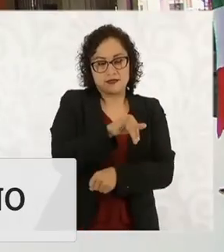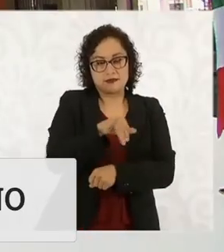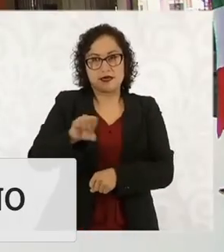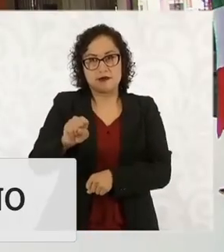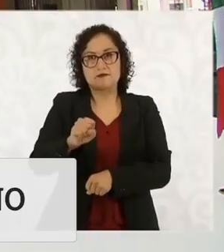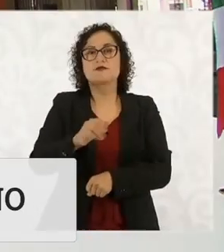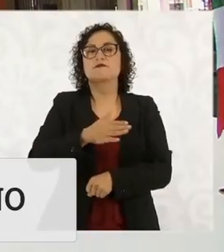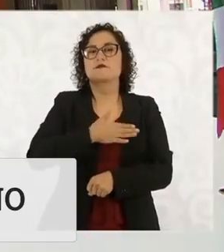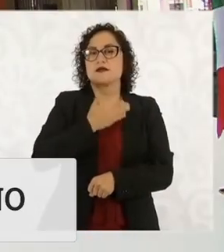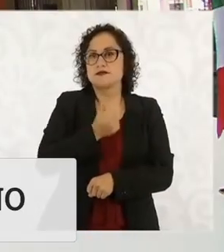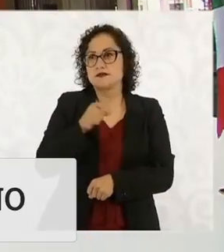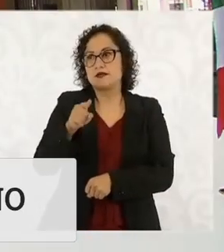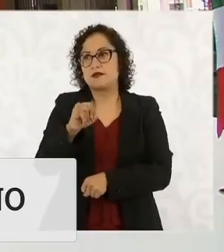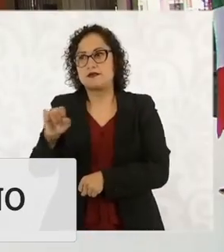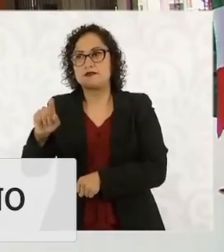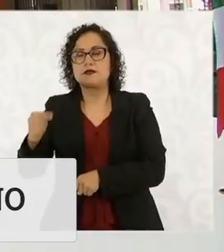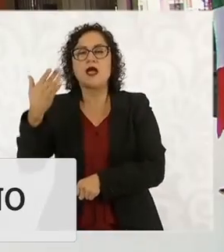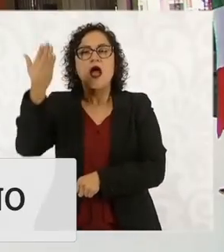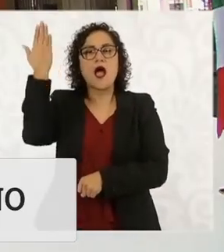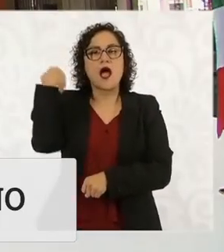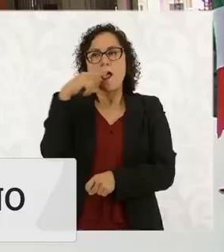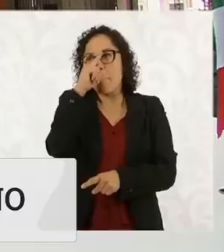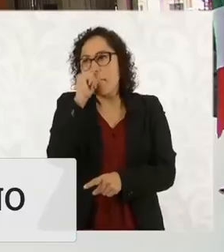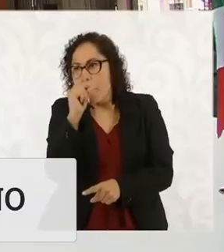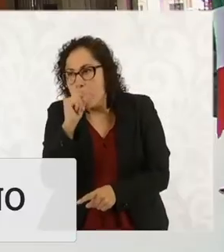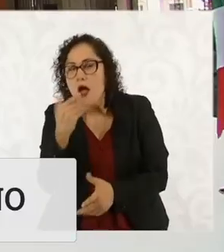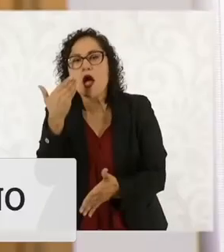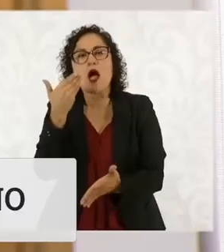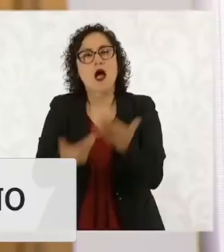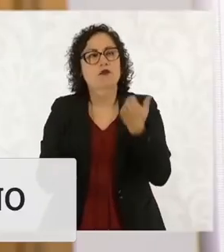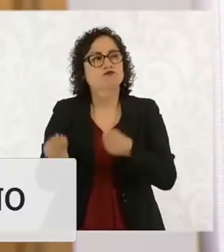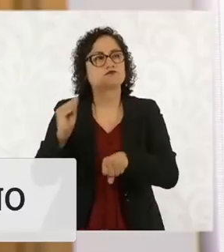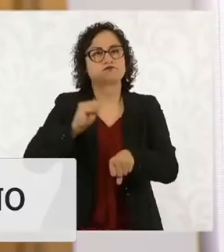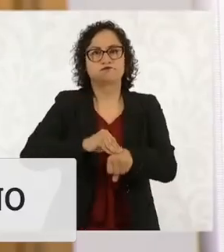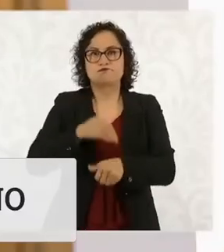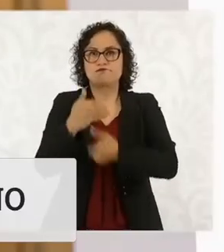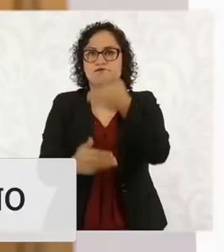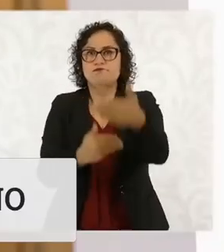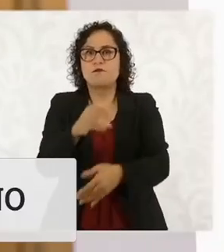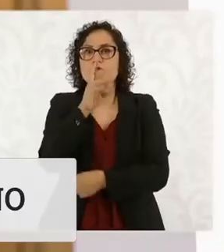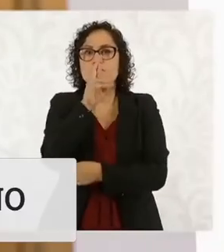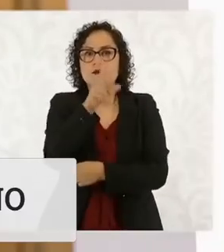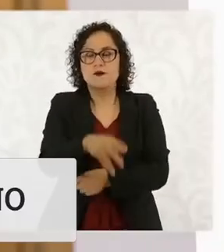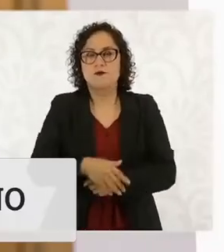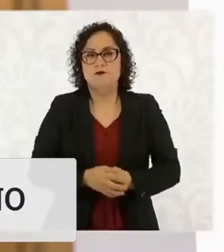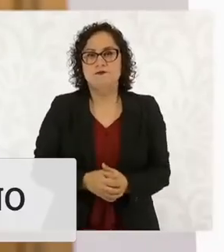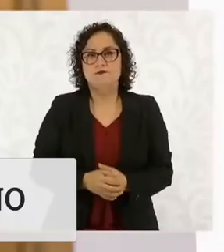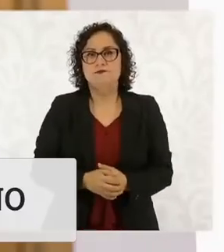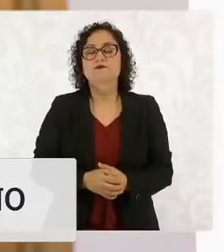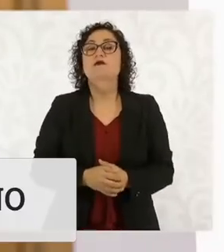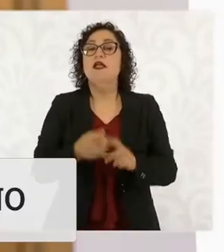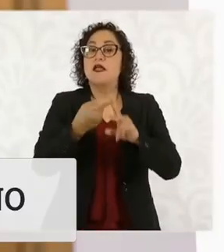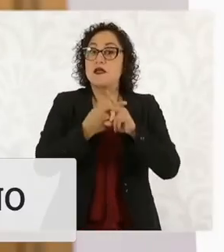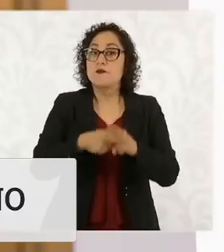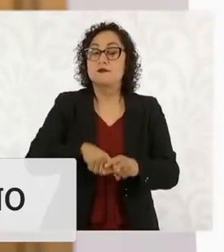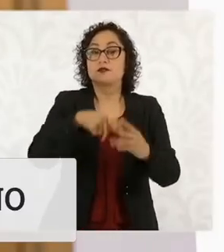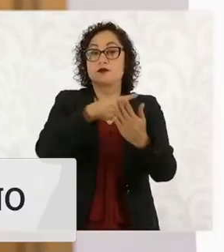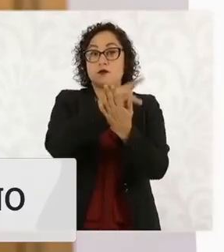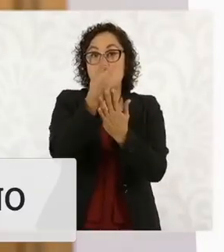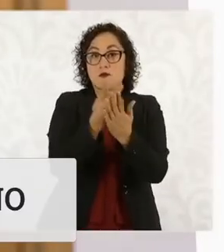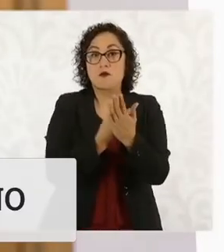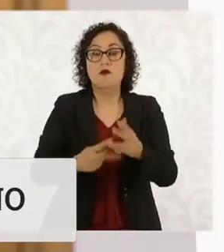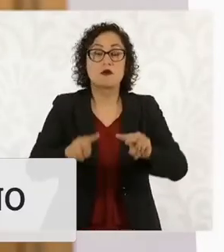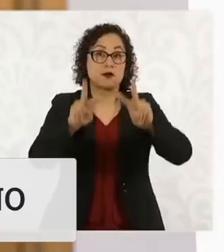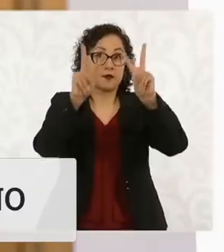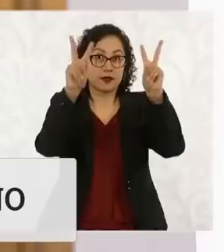alguna situación no operaban a cabalidad. Dimos inicio al programa Laboratorio en